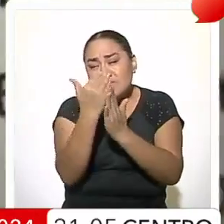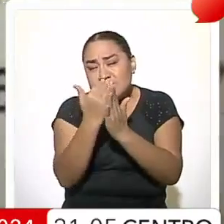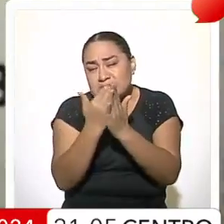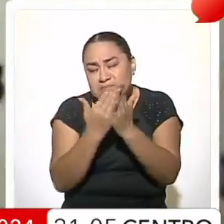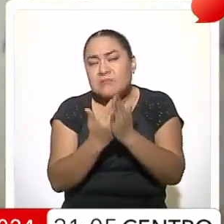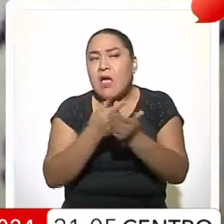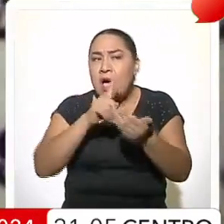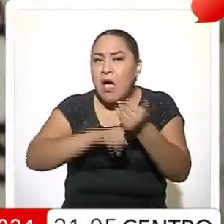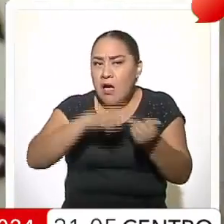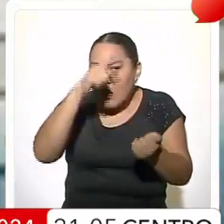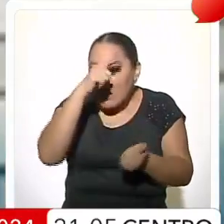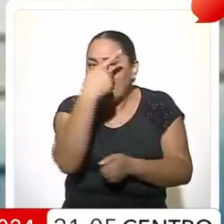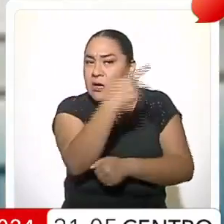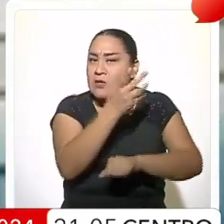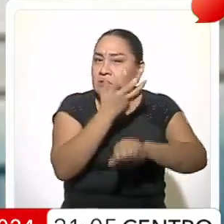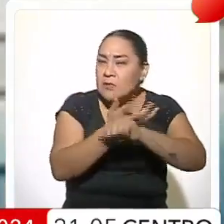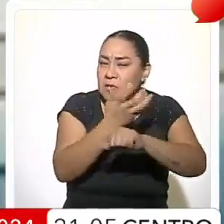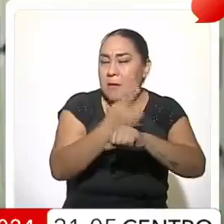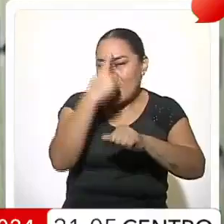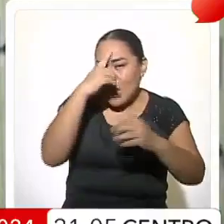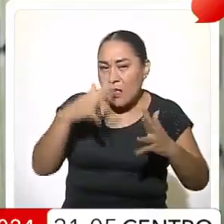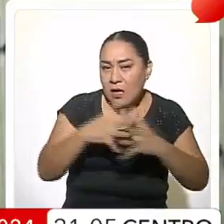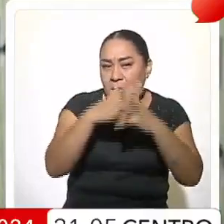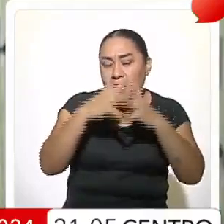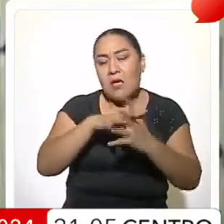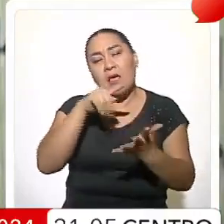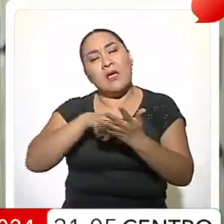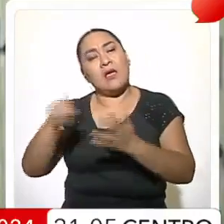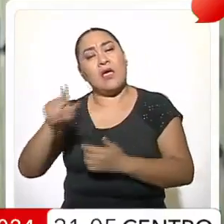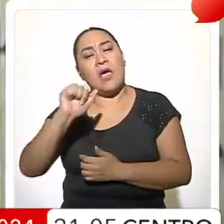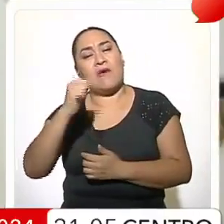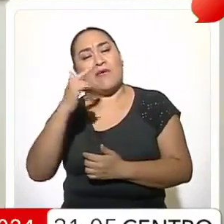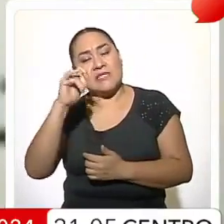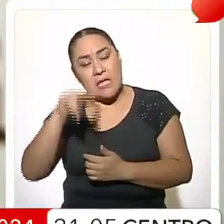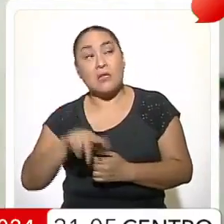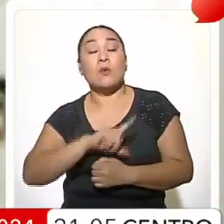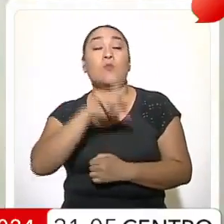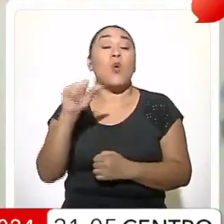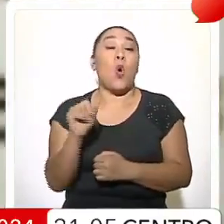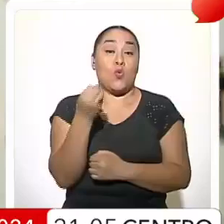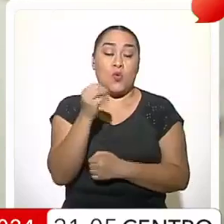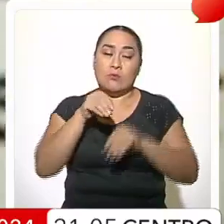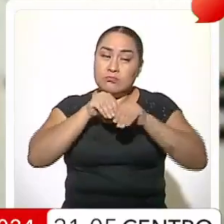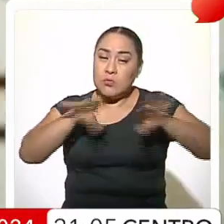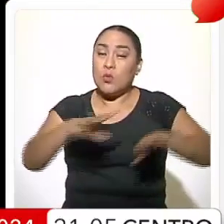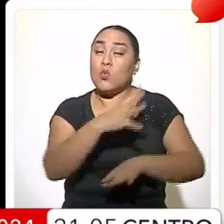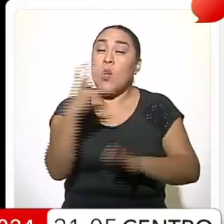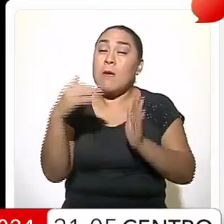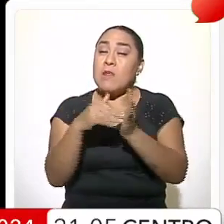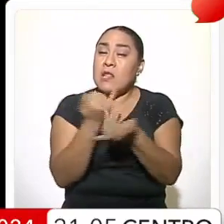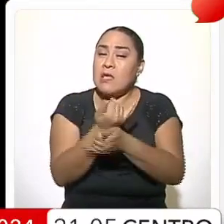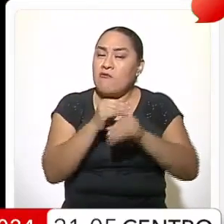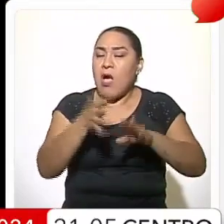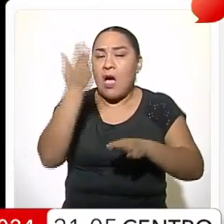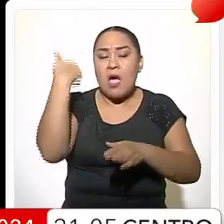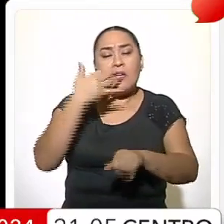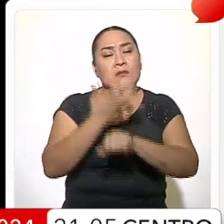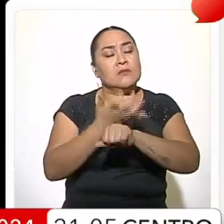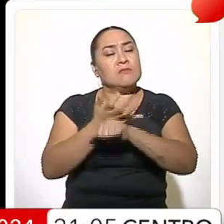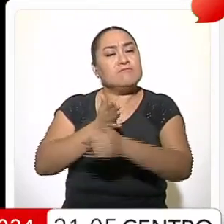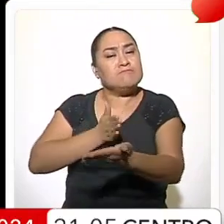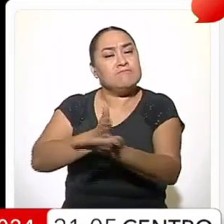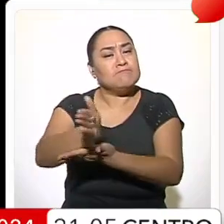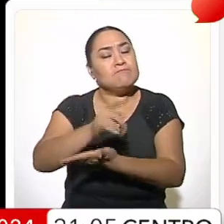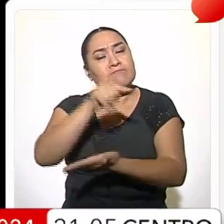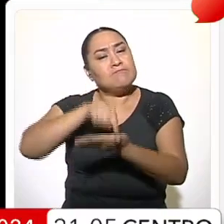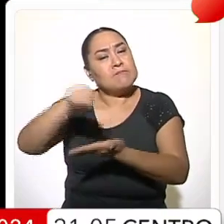las operaciones de Estados Unidos en las guerras de Afganistán. En octubre, fueron publicados 400.000 informes sobre la invasión estadounidense de